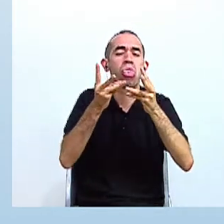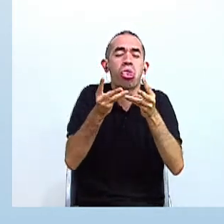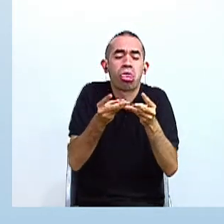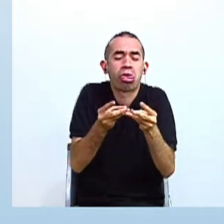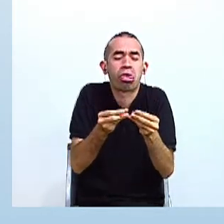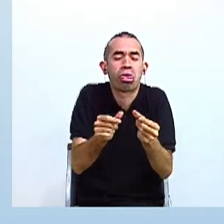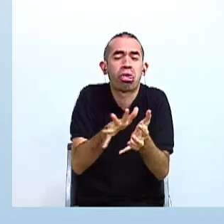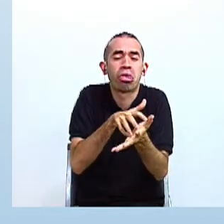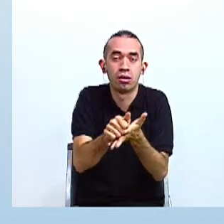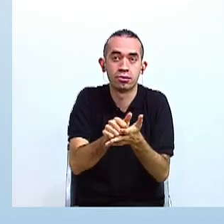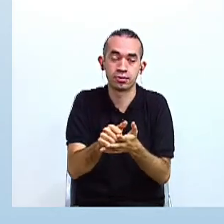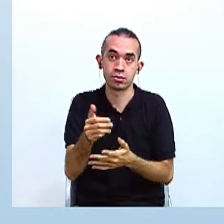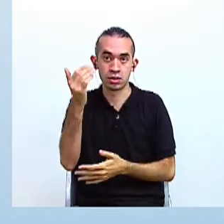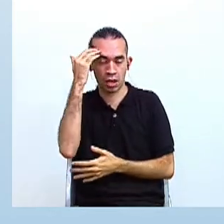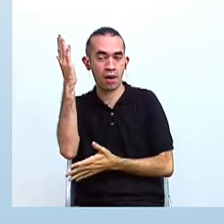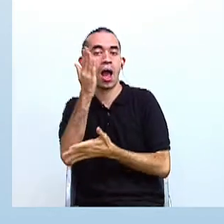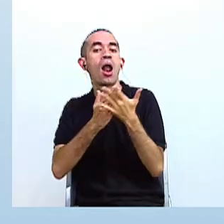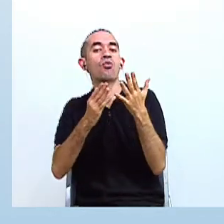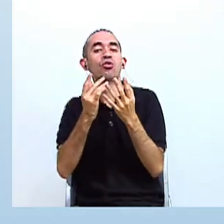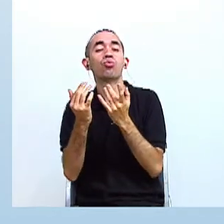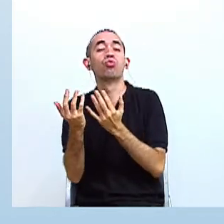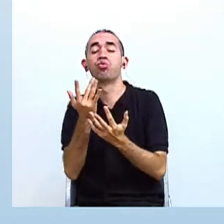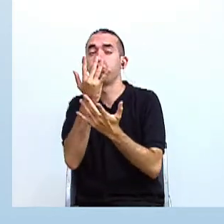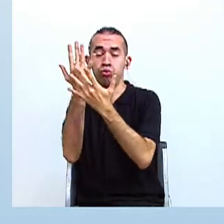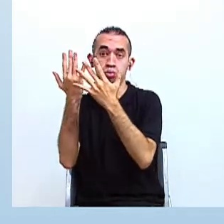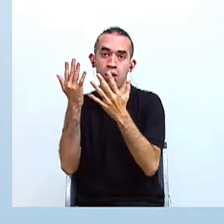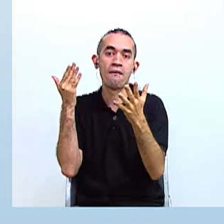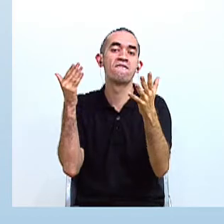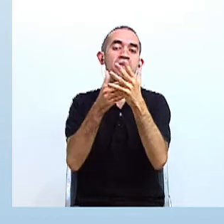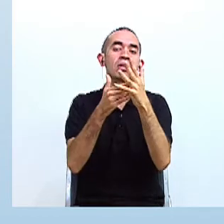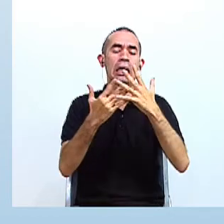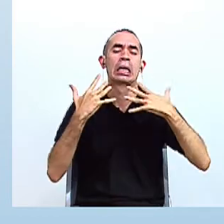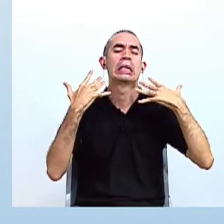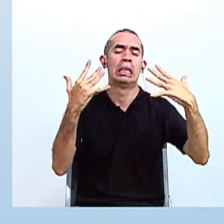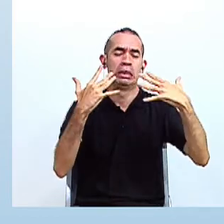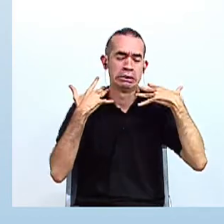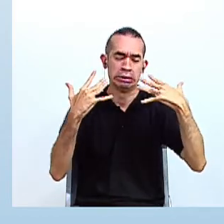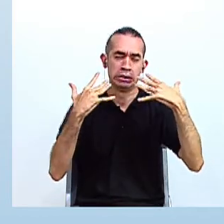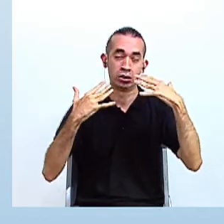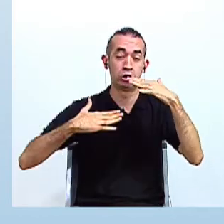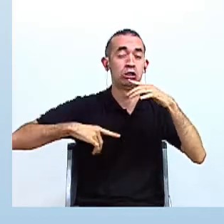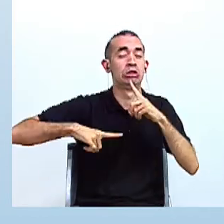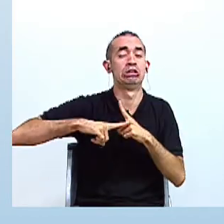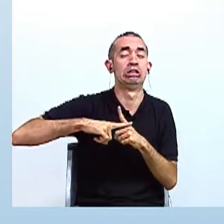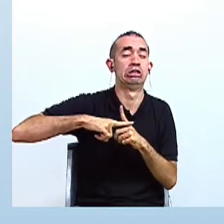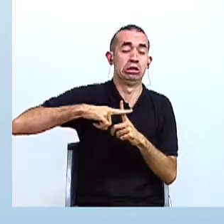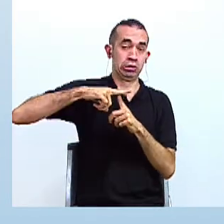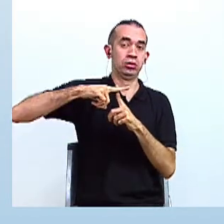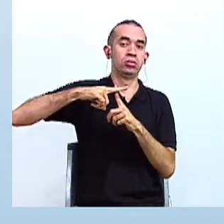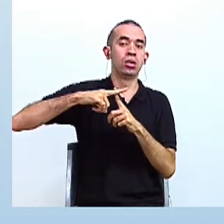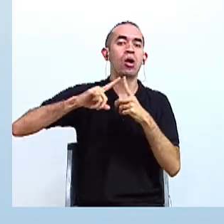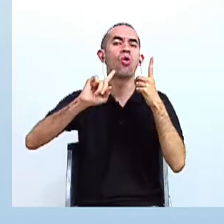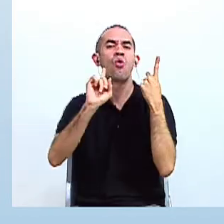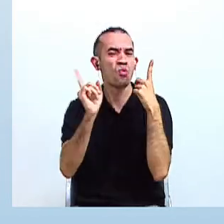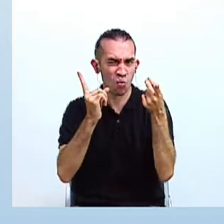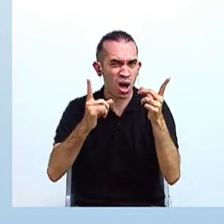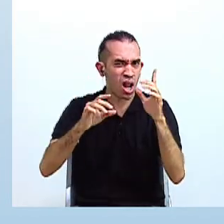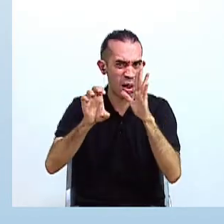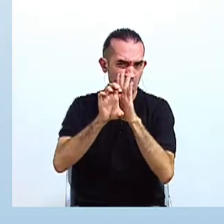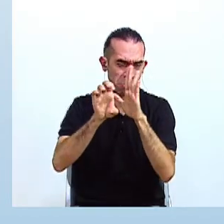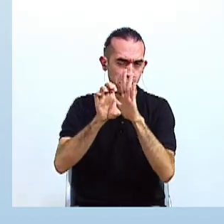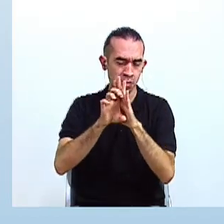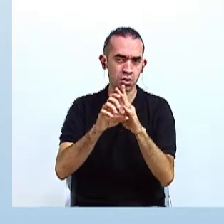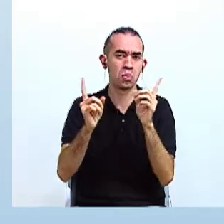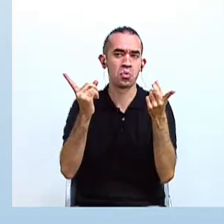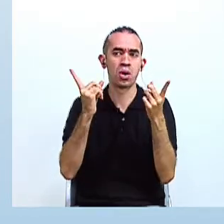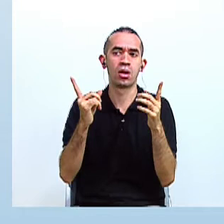ciertos gases, gases de efecto invernadero. Pero ¿cuáles son esos gases que con mayor porcentaje causan daño en